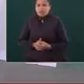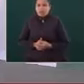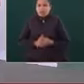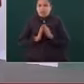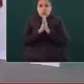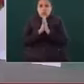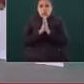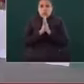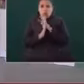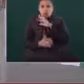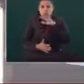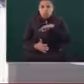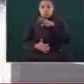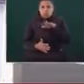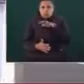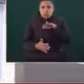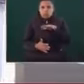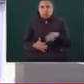Búsquenlo,